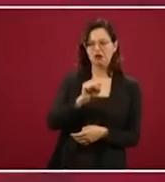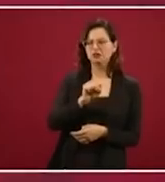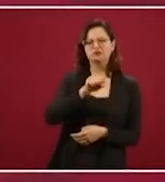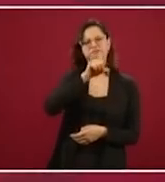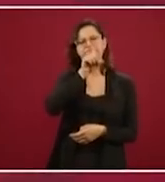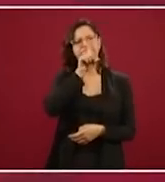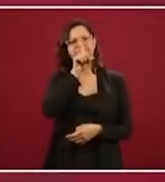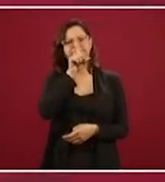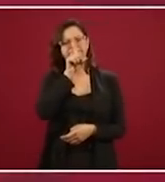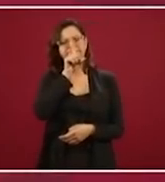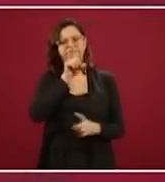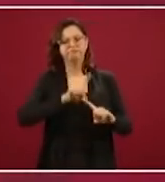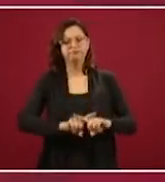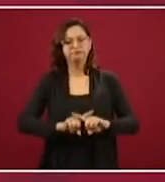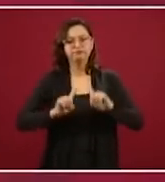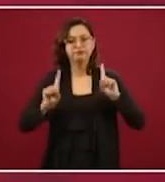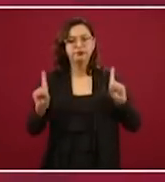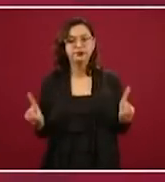sino que